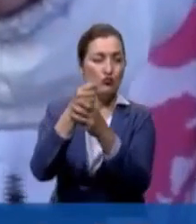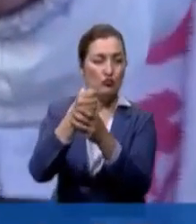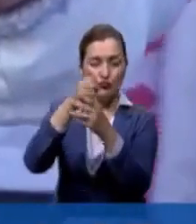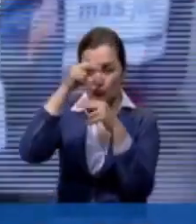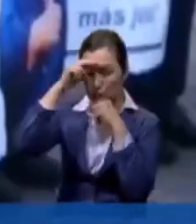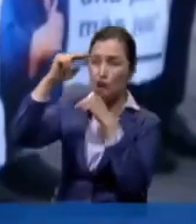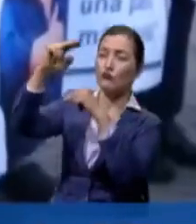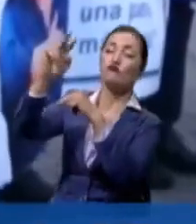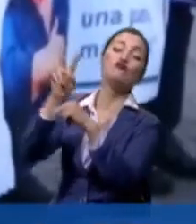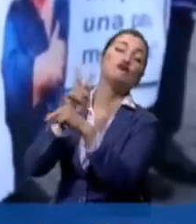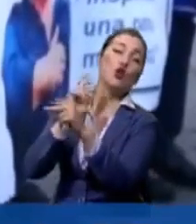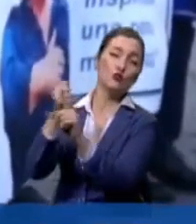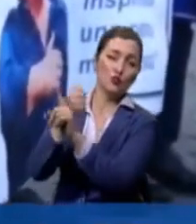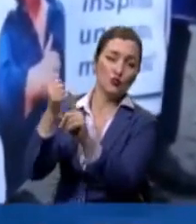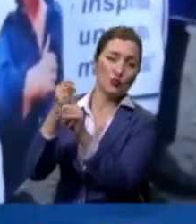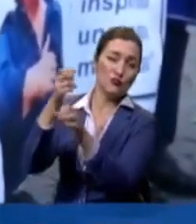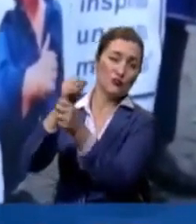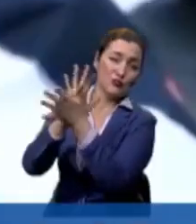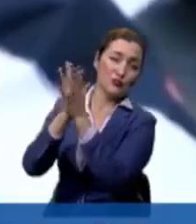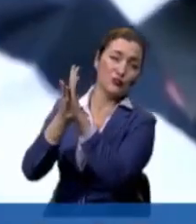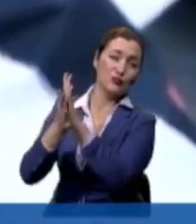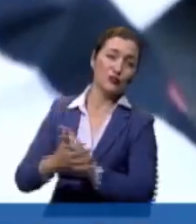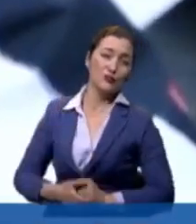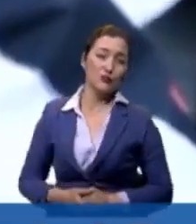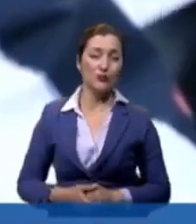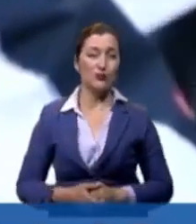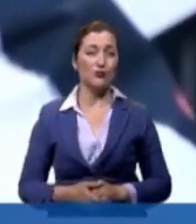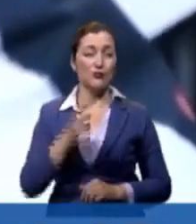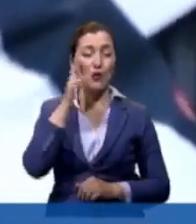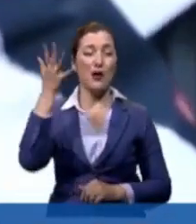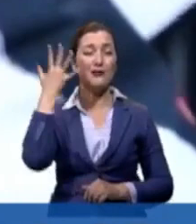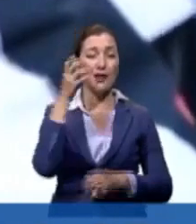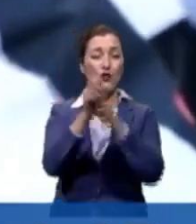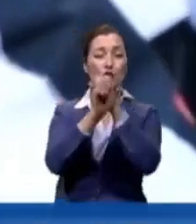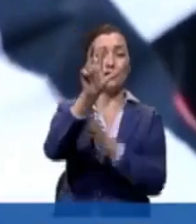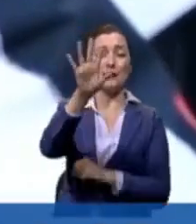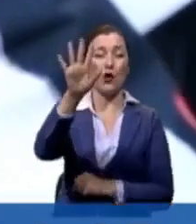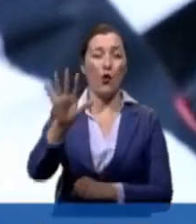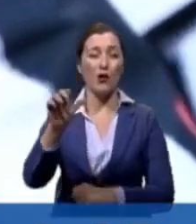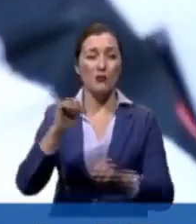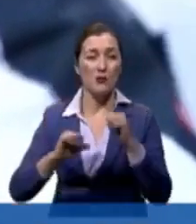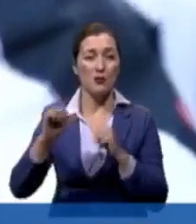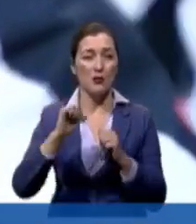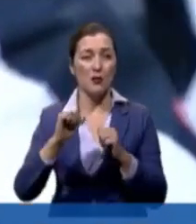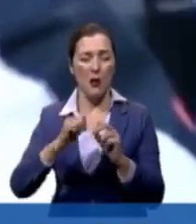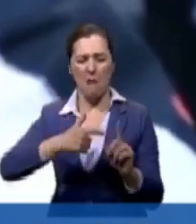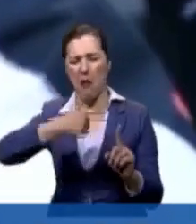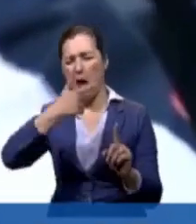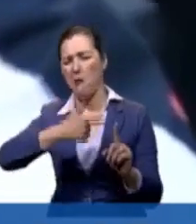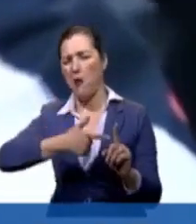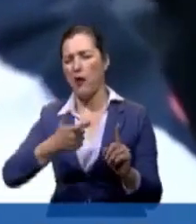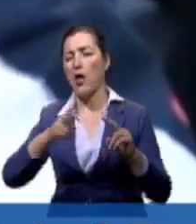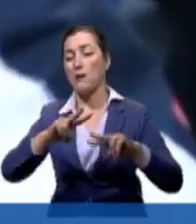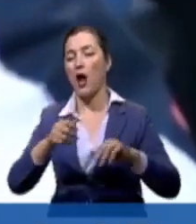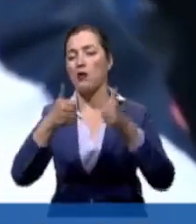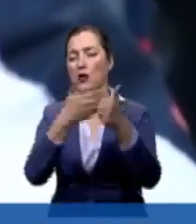líderes, víctimas de la violencia e inseguridad. Hace 34 años también sufrieron un magnicidio, ¿sí?